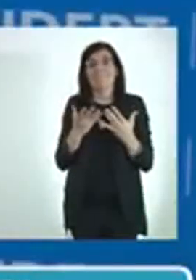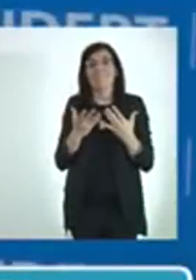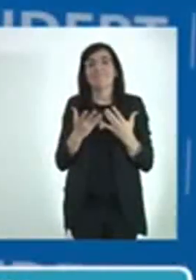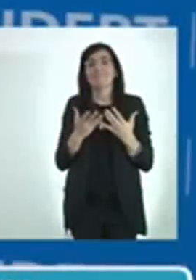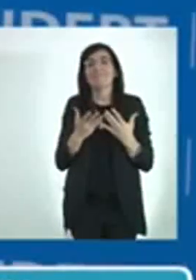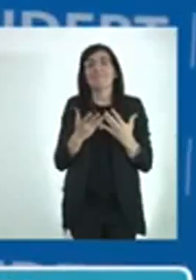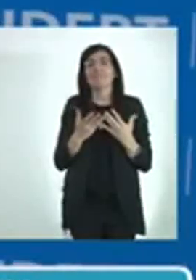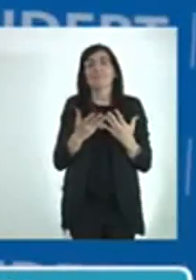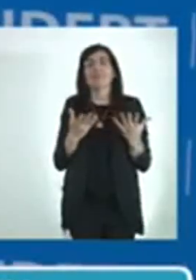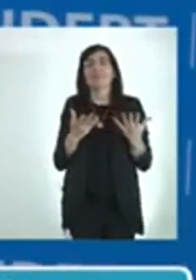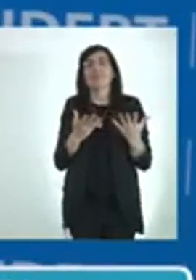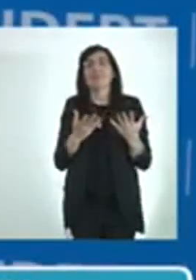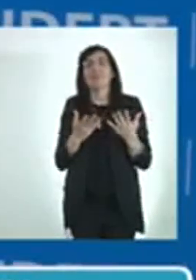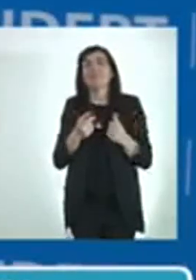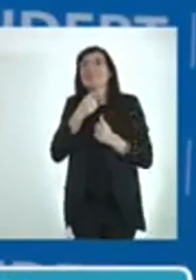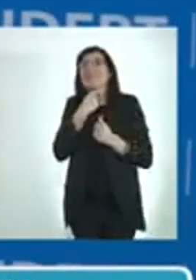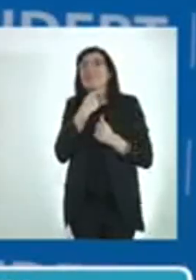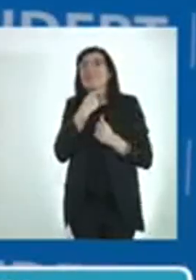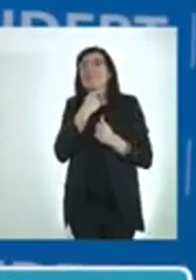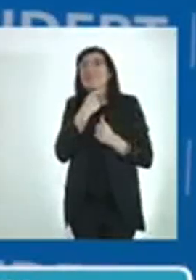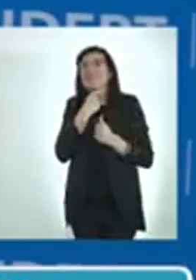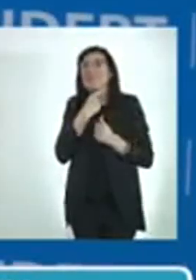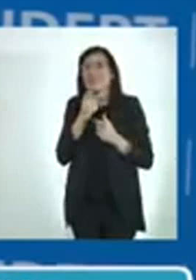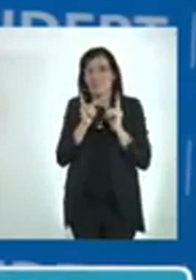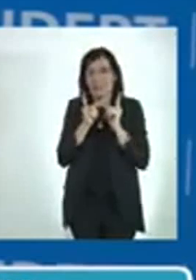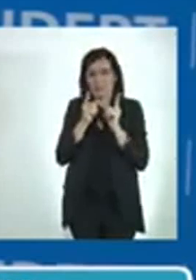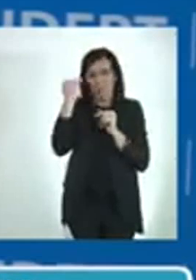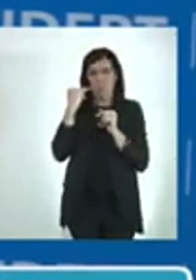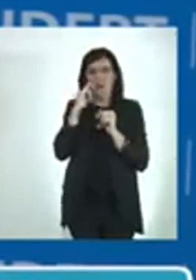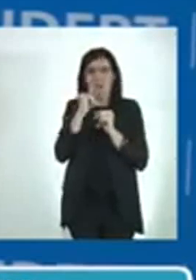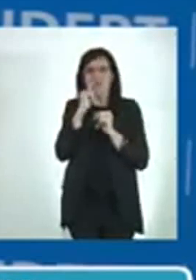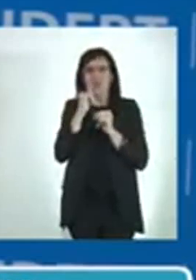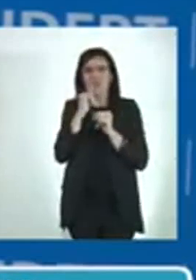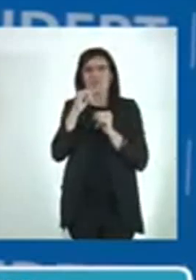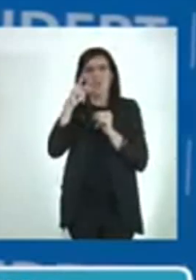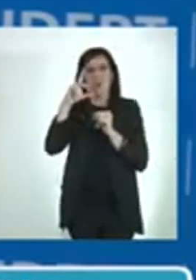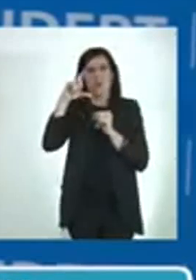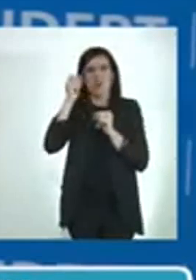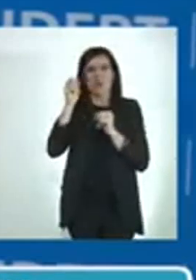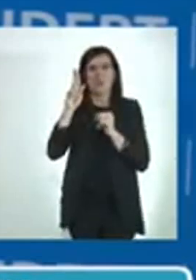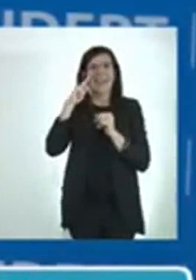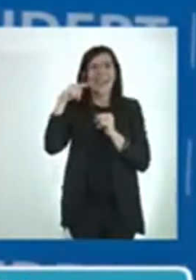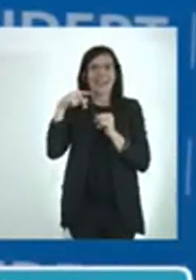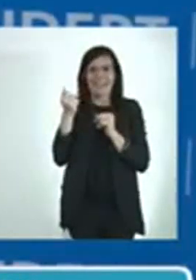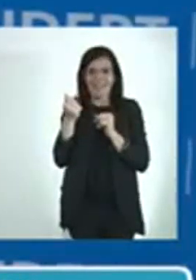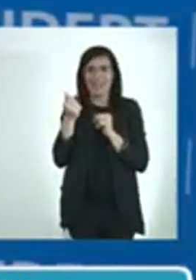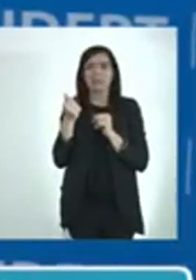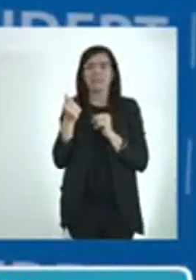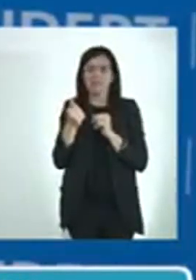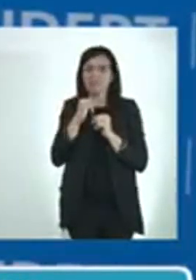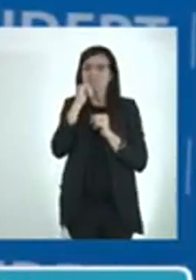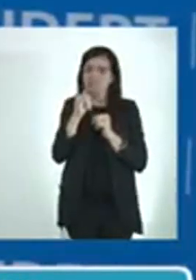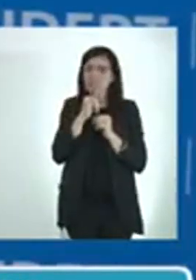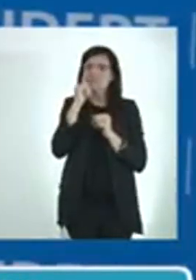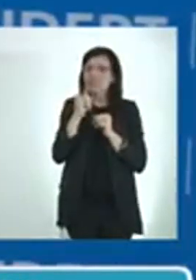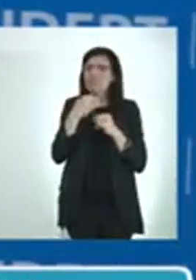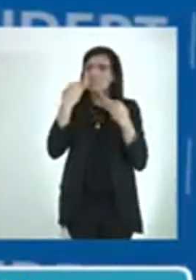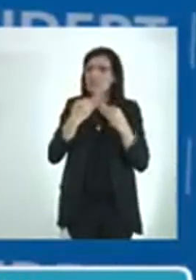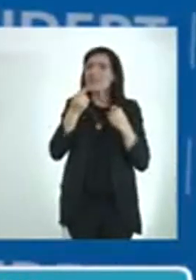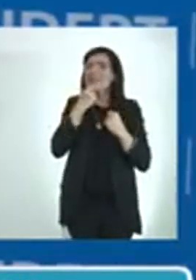Voy a traer un poco como mensaje también la experiencia de Karina, que me parece que es una actitud que es súper replicable para